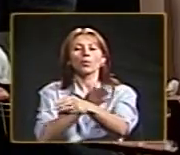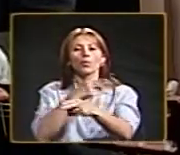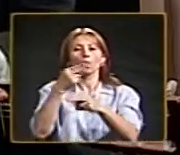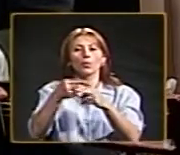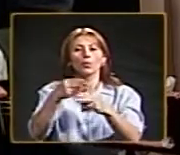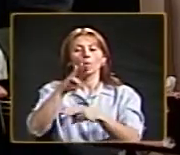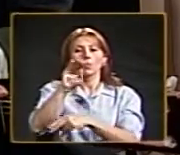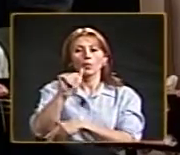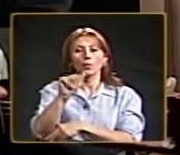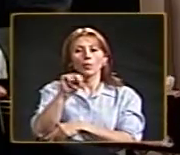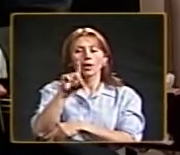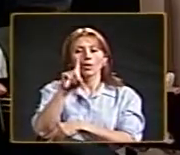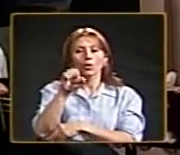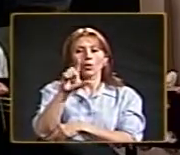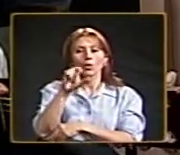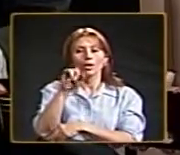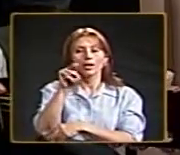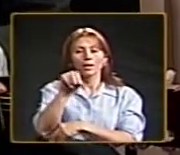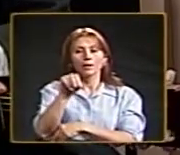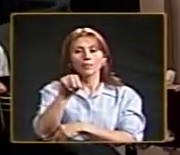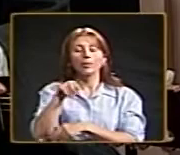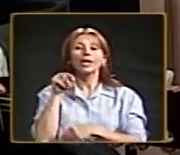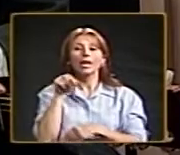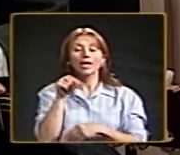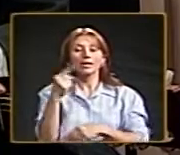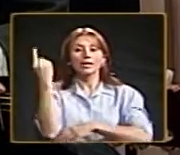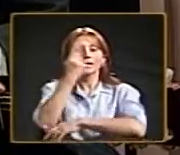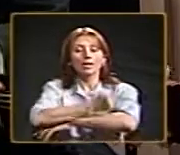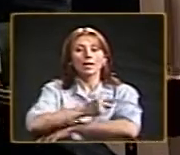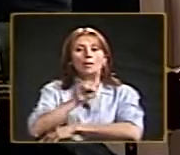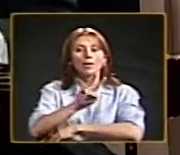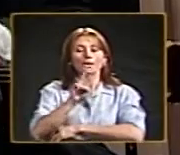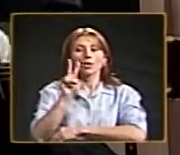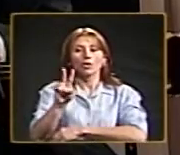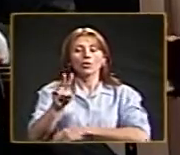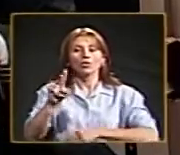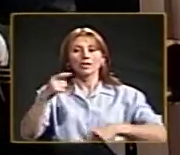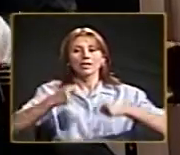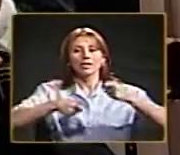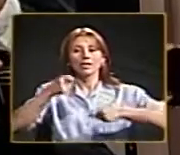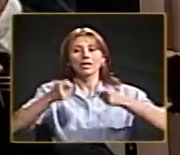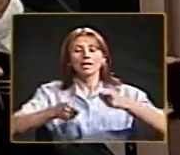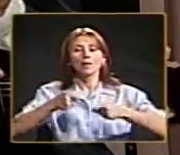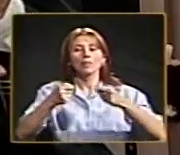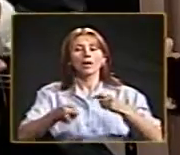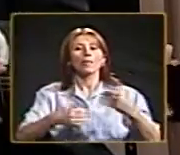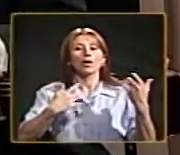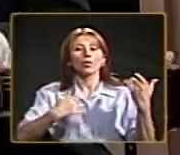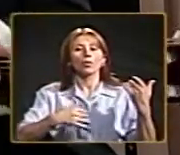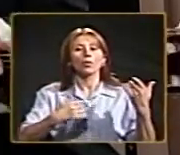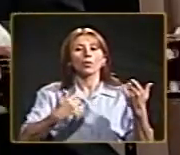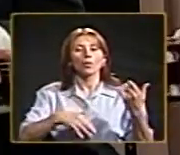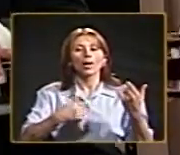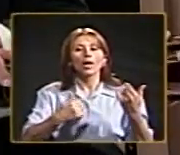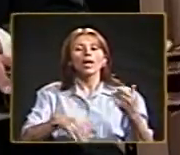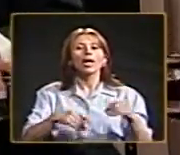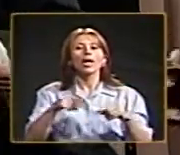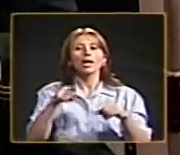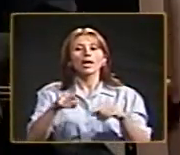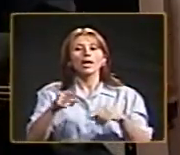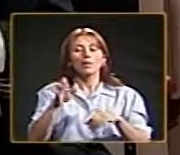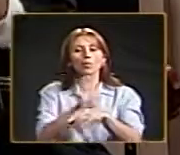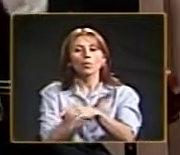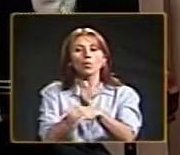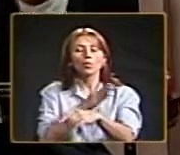del concierto del jueves 22 de septiembre, estarán tocando música brasileña, música guitarra popular. Guitarra y bandolín. Y guitarra y bandolín,